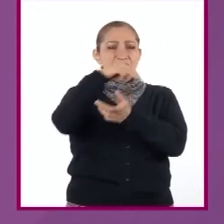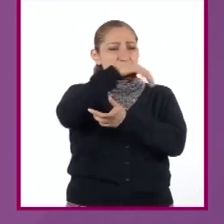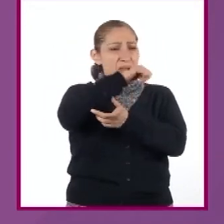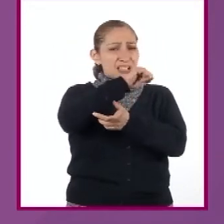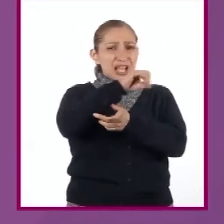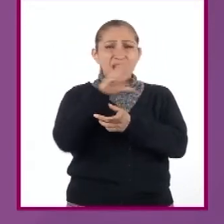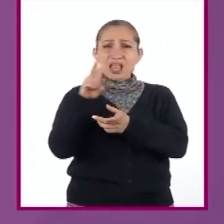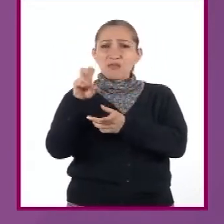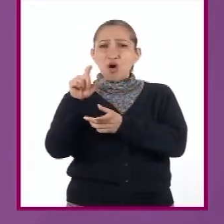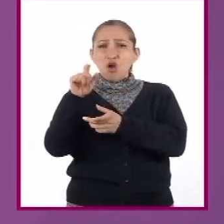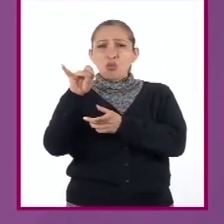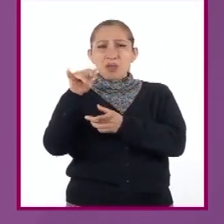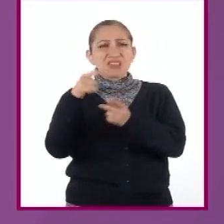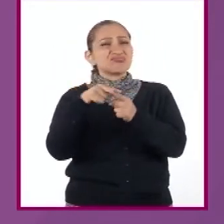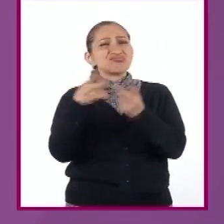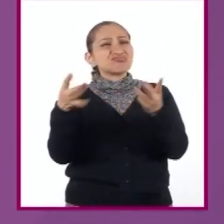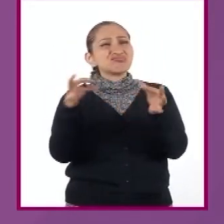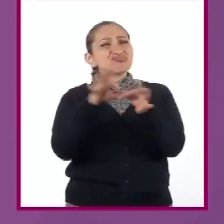y el volumen?